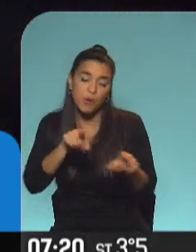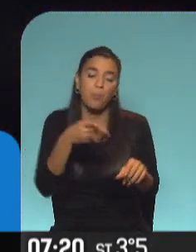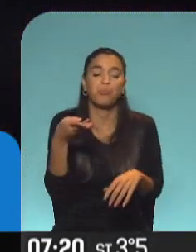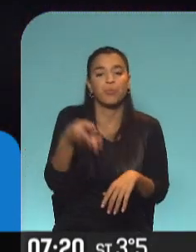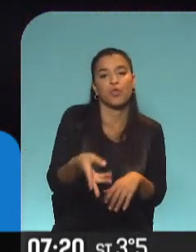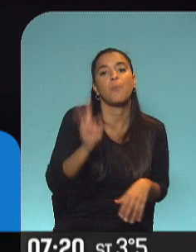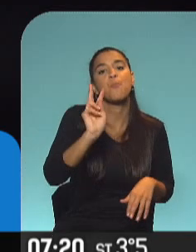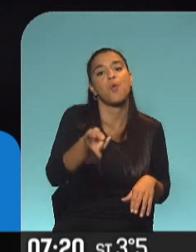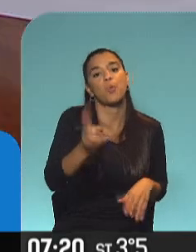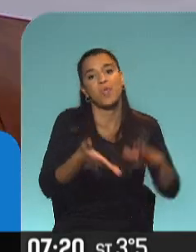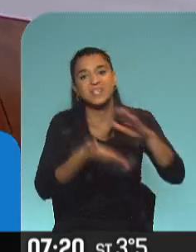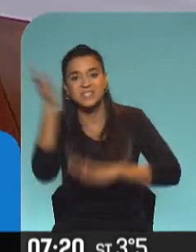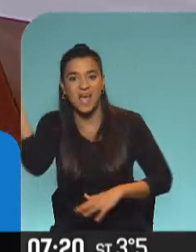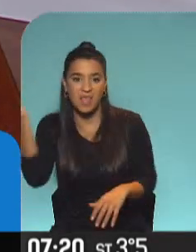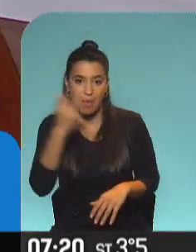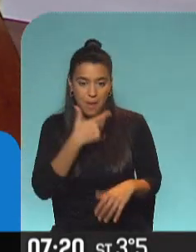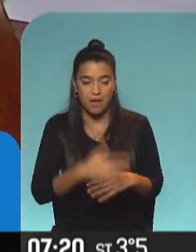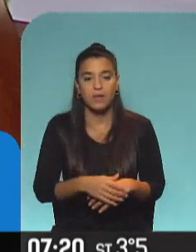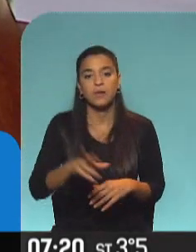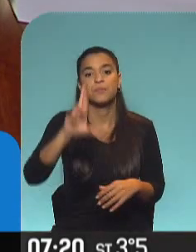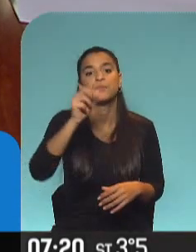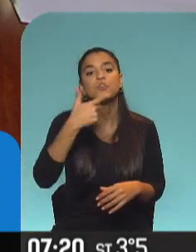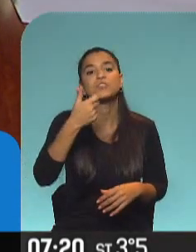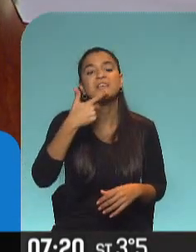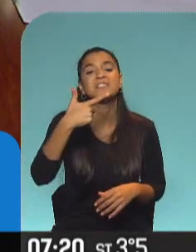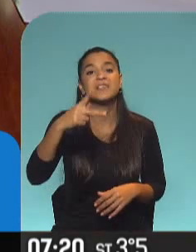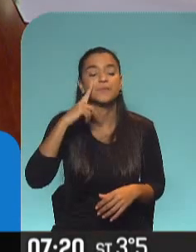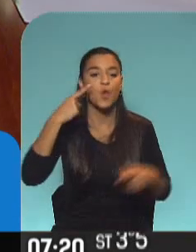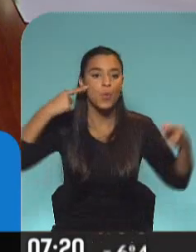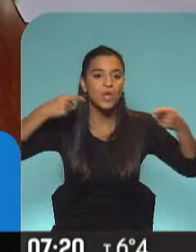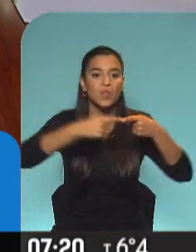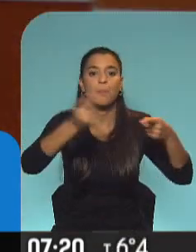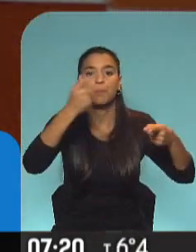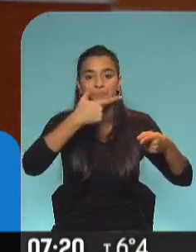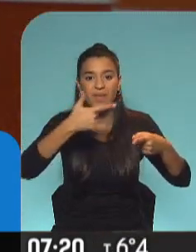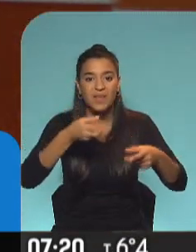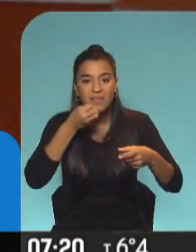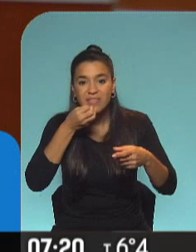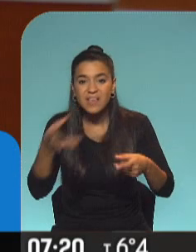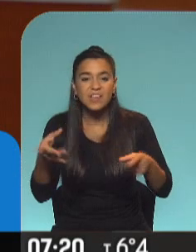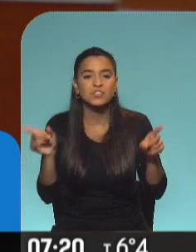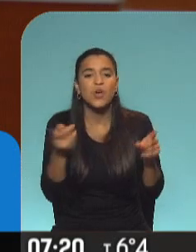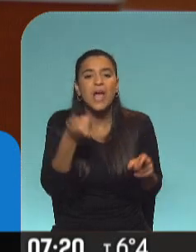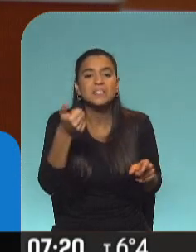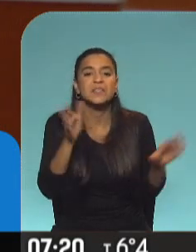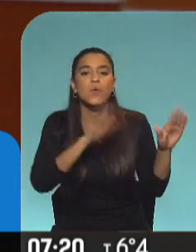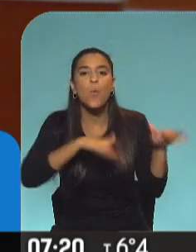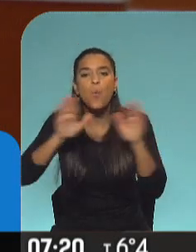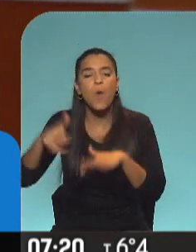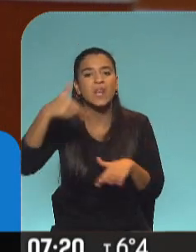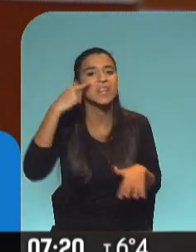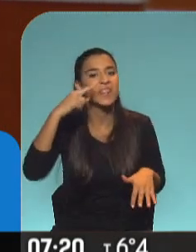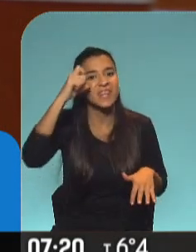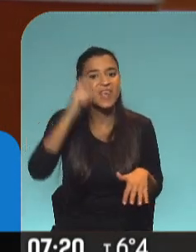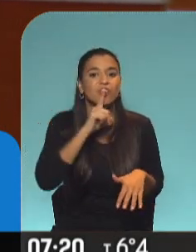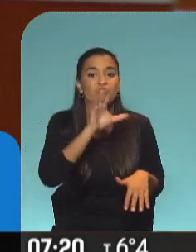pidió la prohibición de salida del país. Néstor, nombrabas a Rosansky con un objetivo, Mauricio Macri, declaraciones casi idénticas a las que hizo Darío Nieto en las últimas horas,